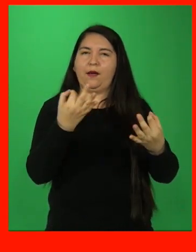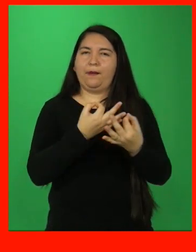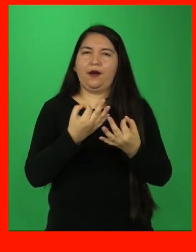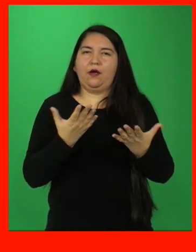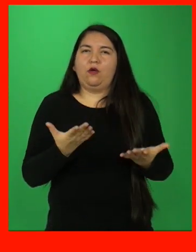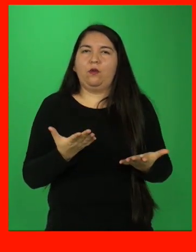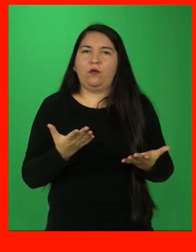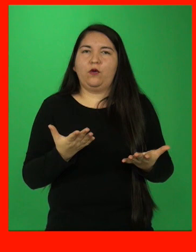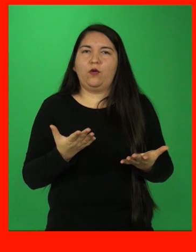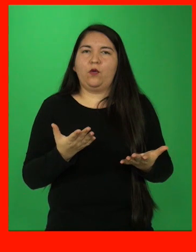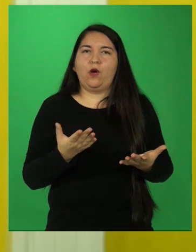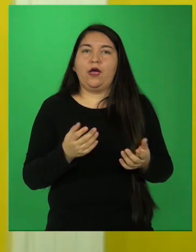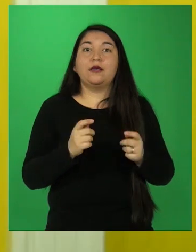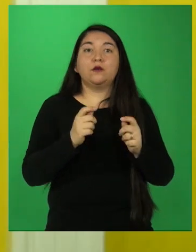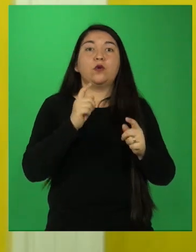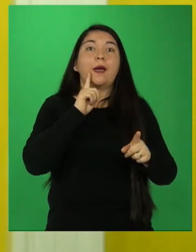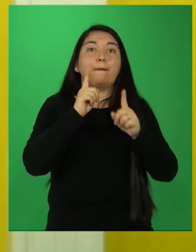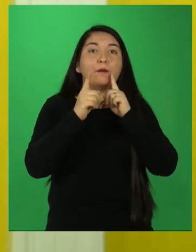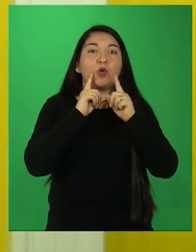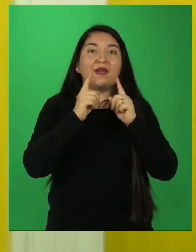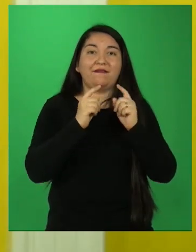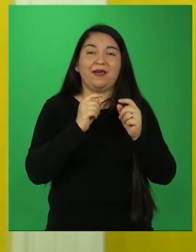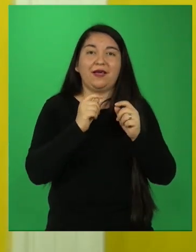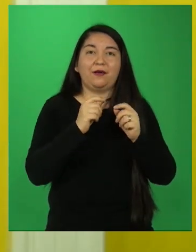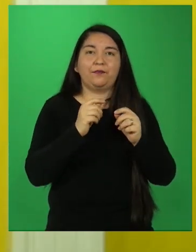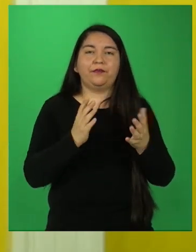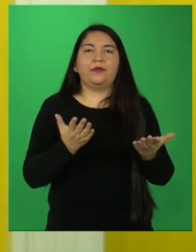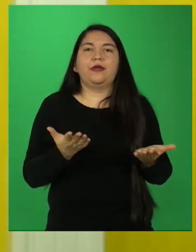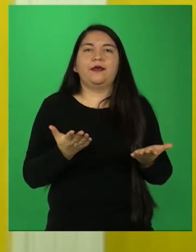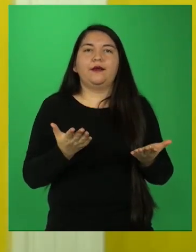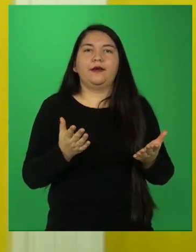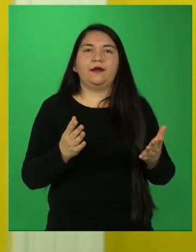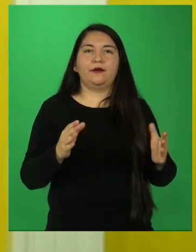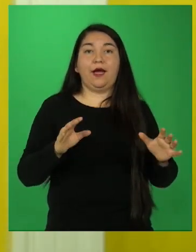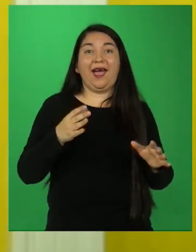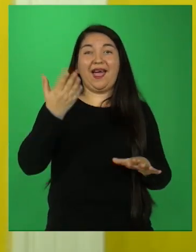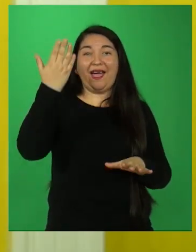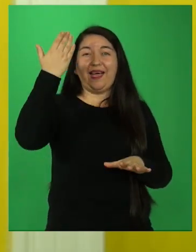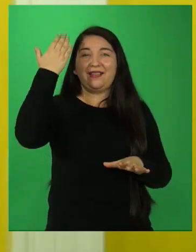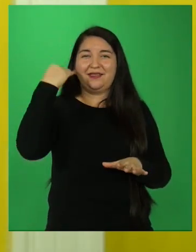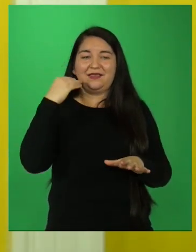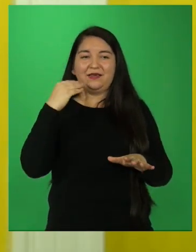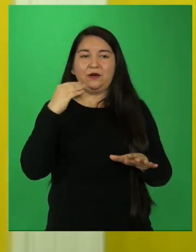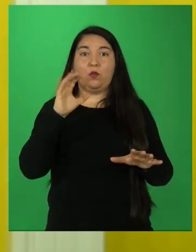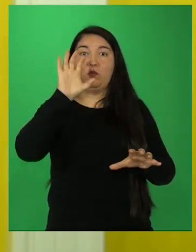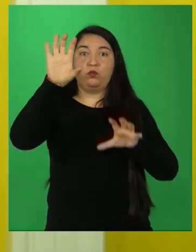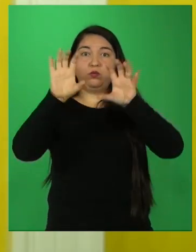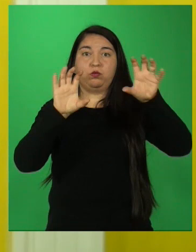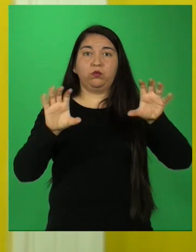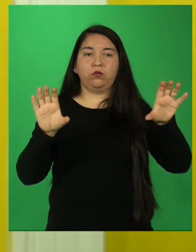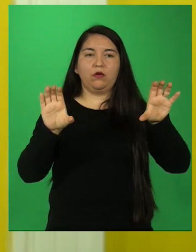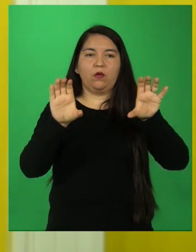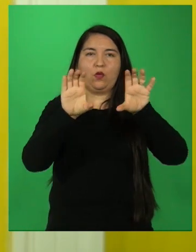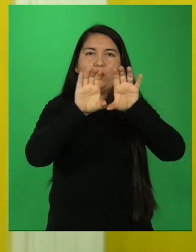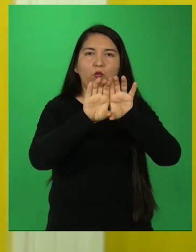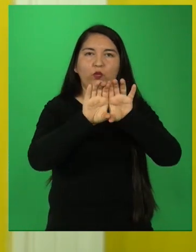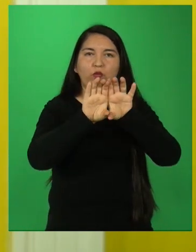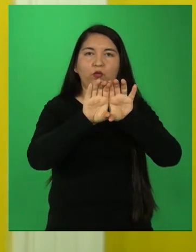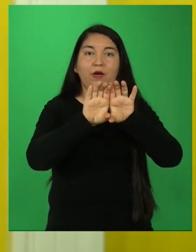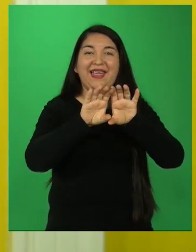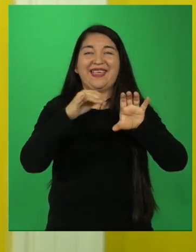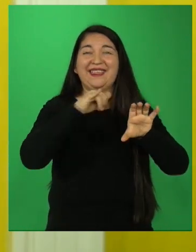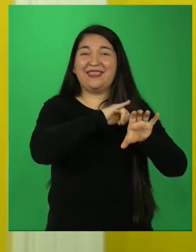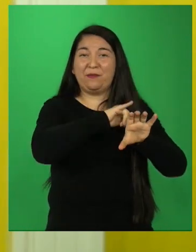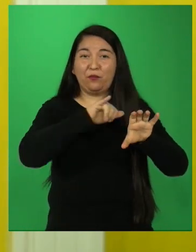llamada prueba biogeográfica, la cual significa que alguna vez estos continentes estuvieron unidos. Por eso es